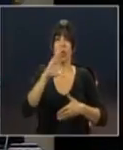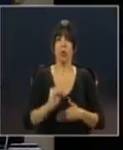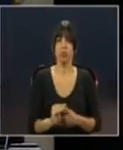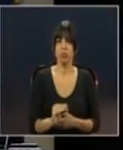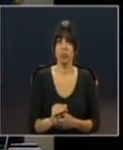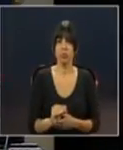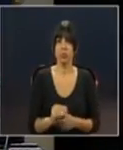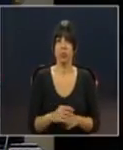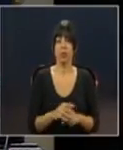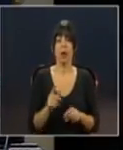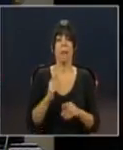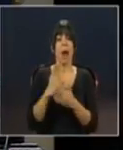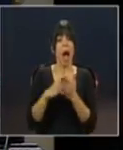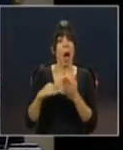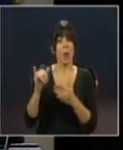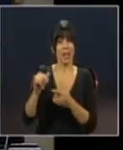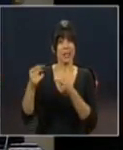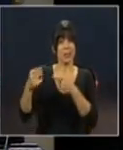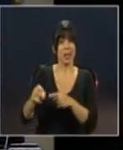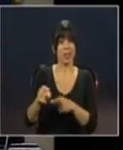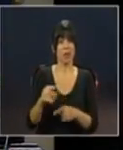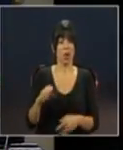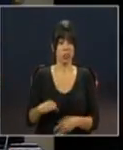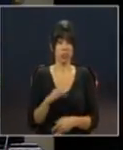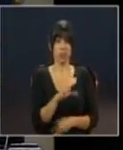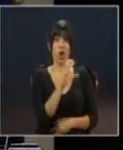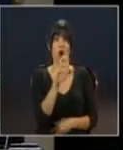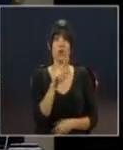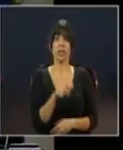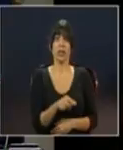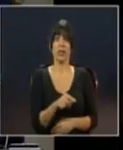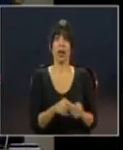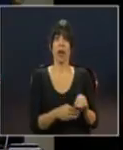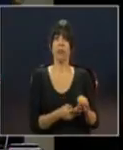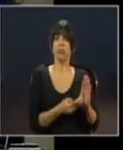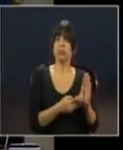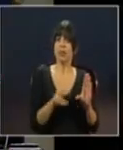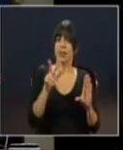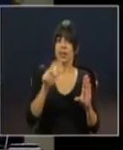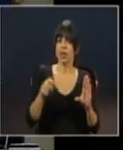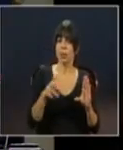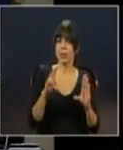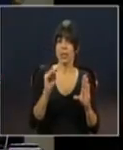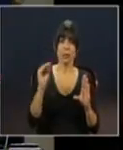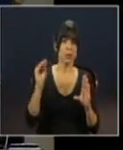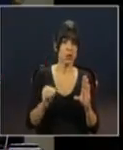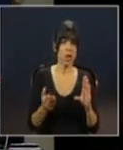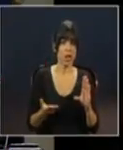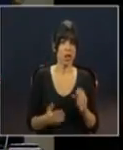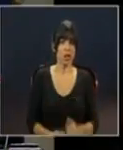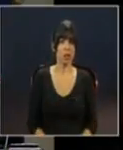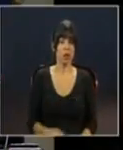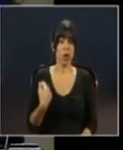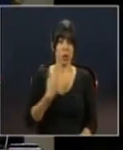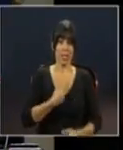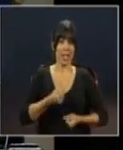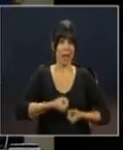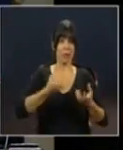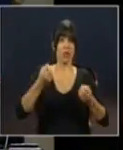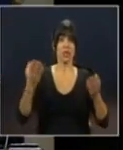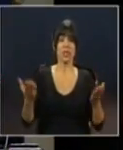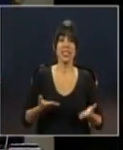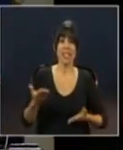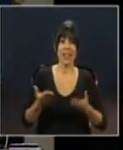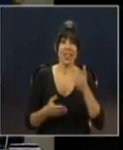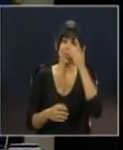No obstante ello, la inversión hacia Costa Rica creció un 3,7%. Nuestras exportaciones de